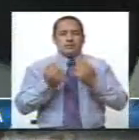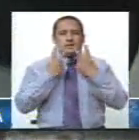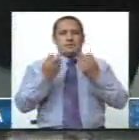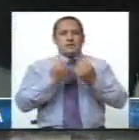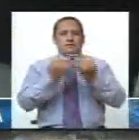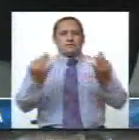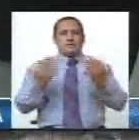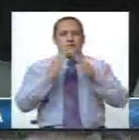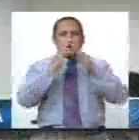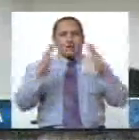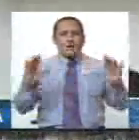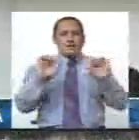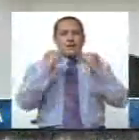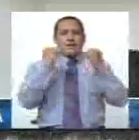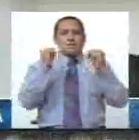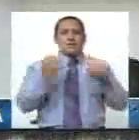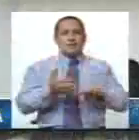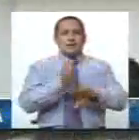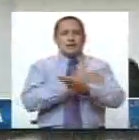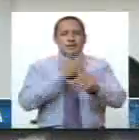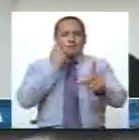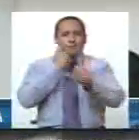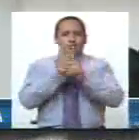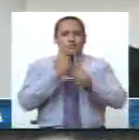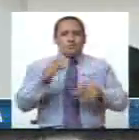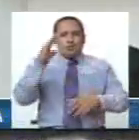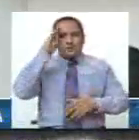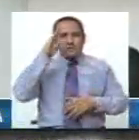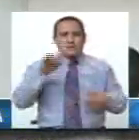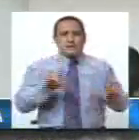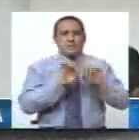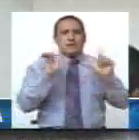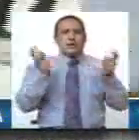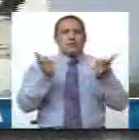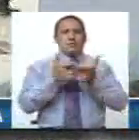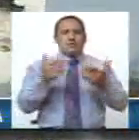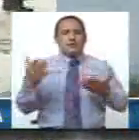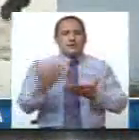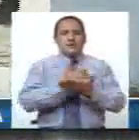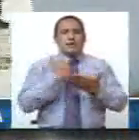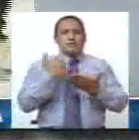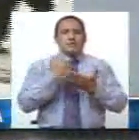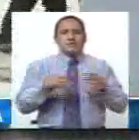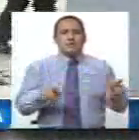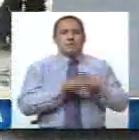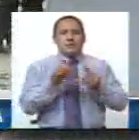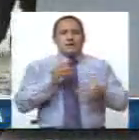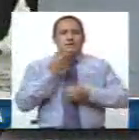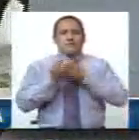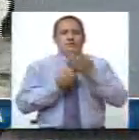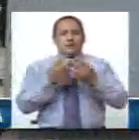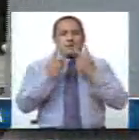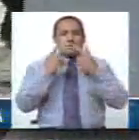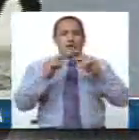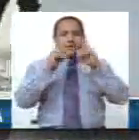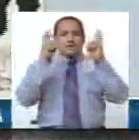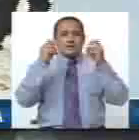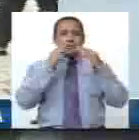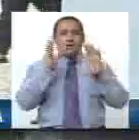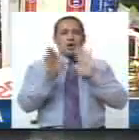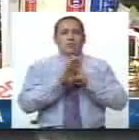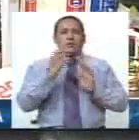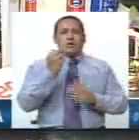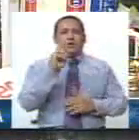de la vivienda de La Molina, cuando fue intervenida por la policía y la Comisión de Bienes Incautados, tras revelarse el caso de Gerald